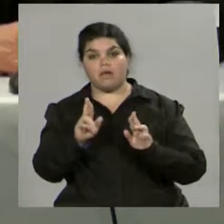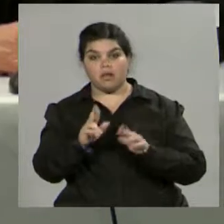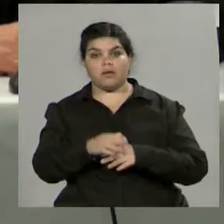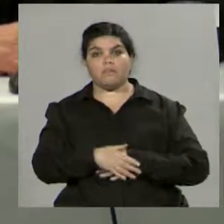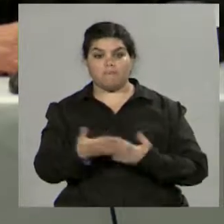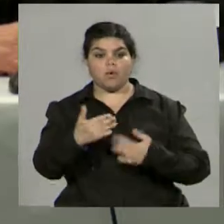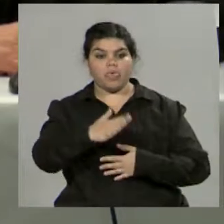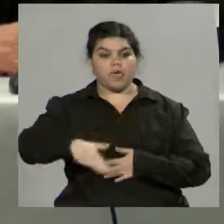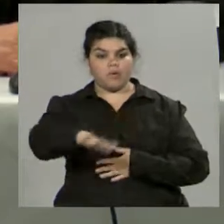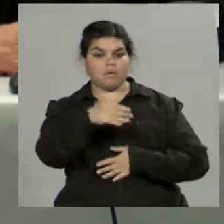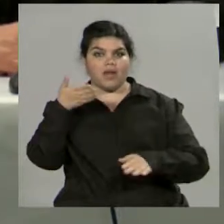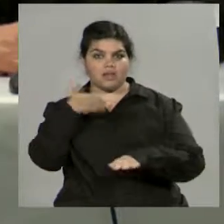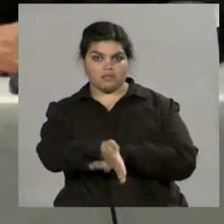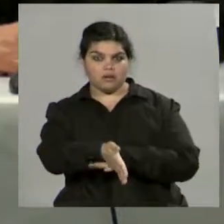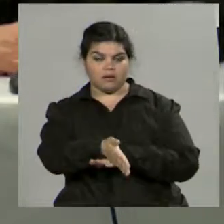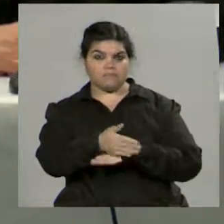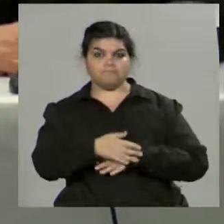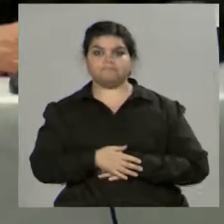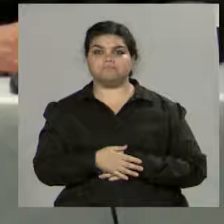al predio